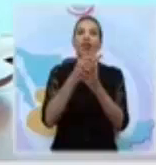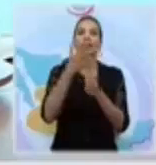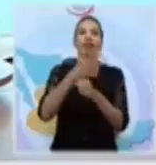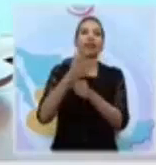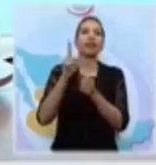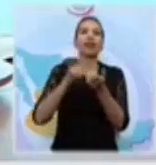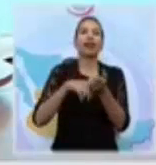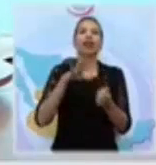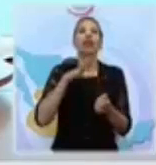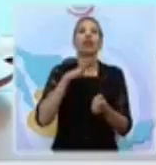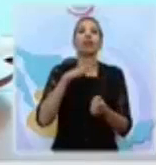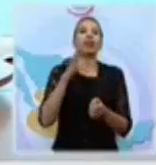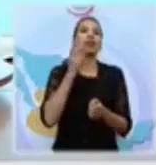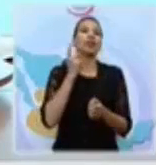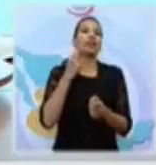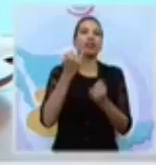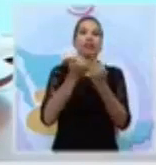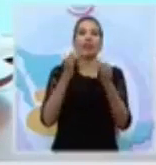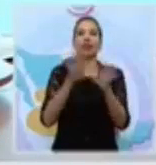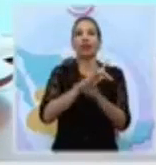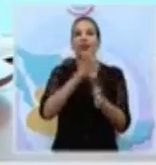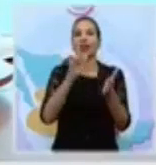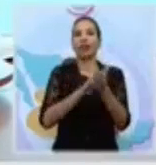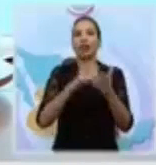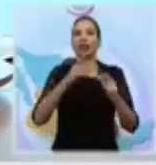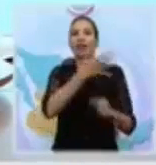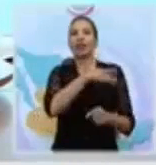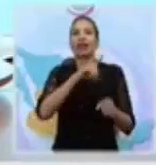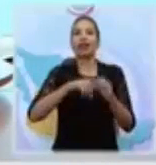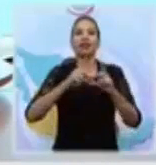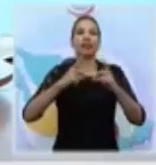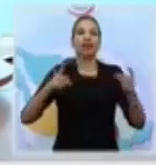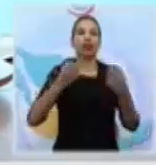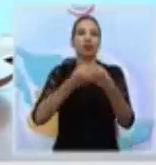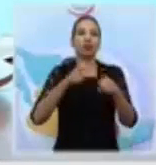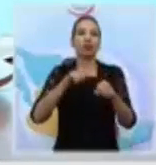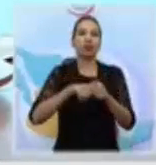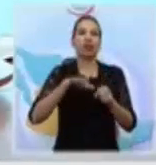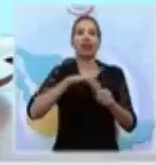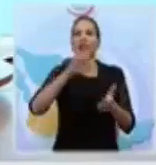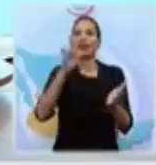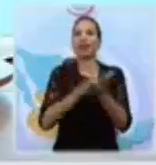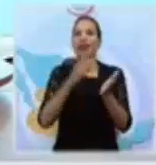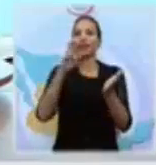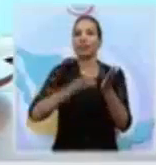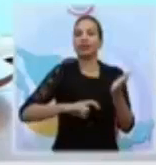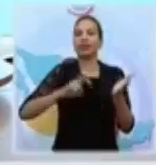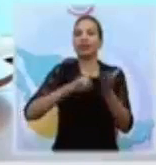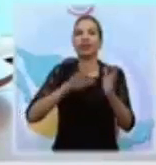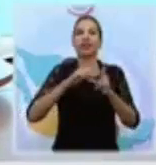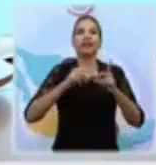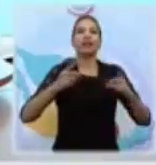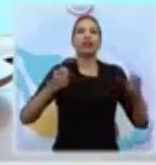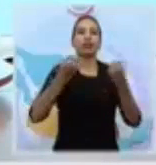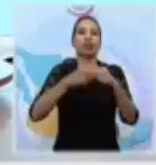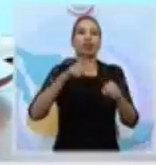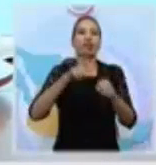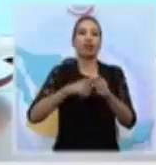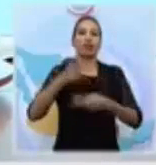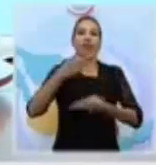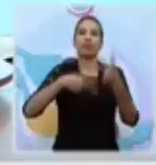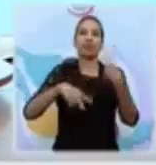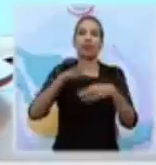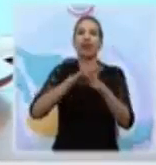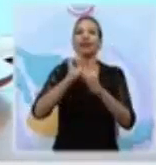por unanimidad la Ley General de Desarrollo Social. Es una ley pluralista en la cual el desarrollo social es concebido como